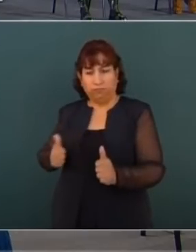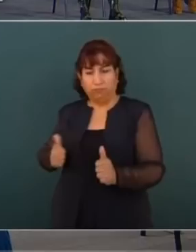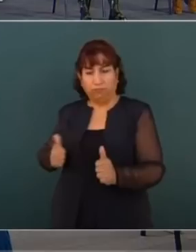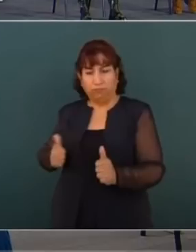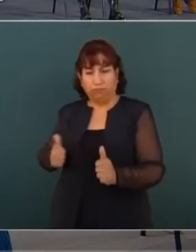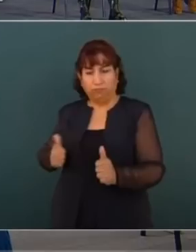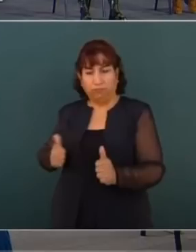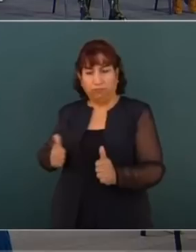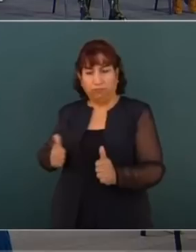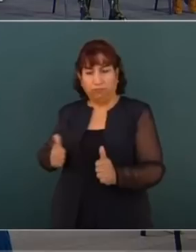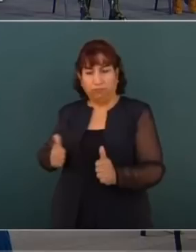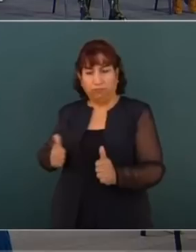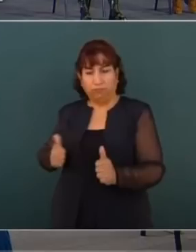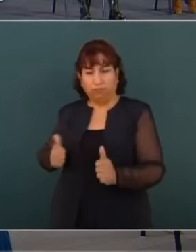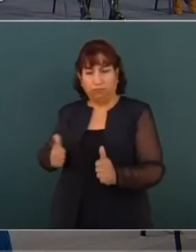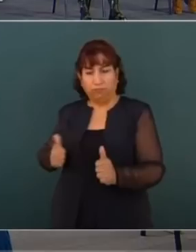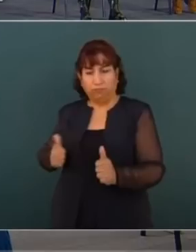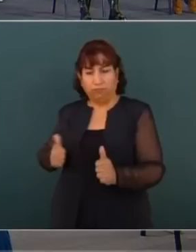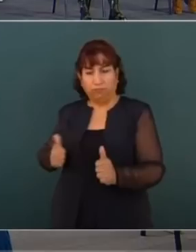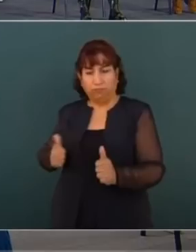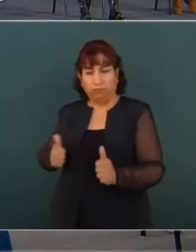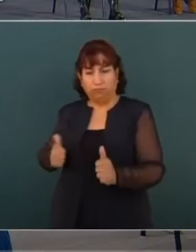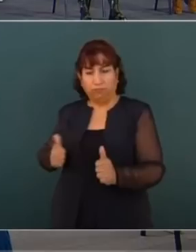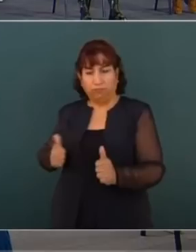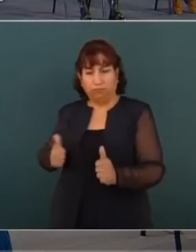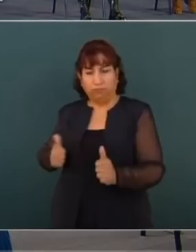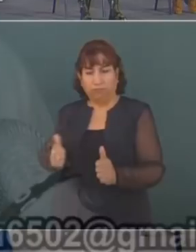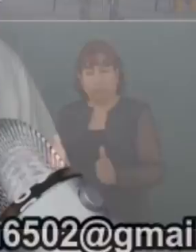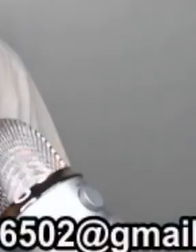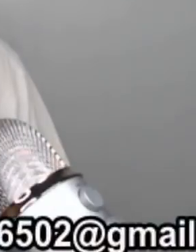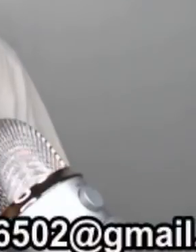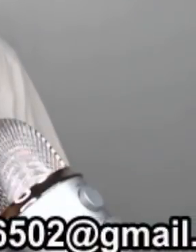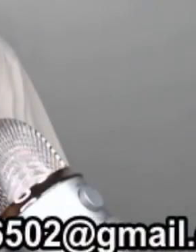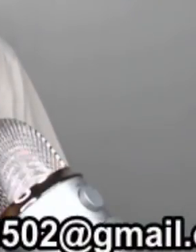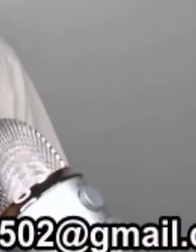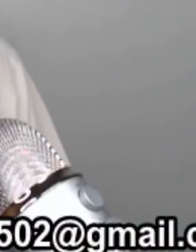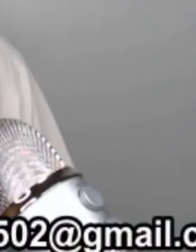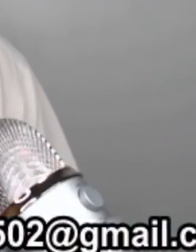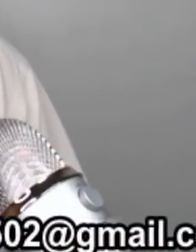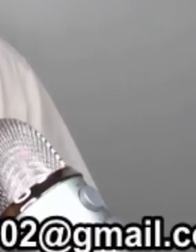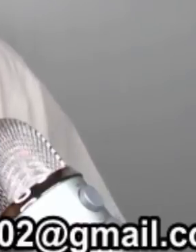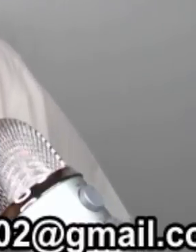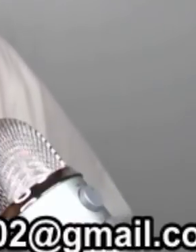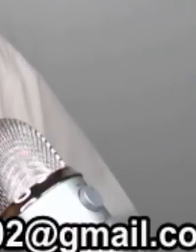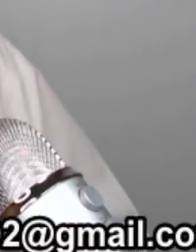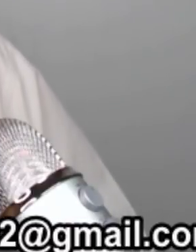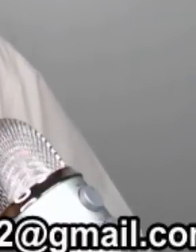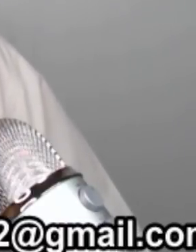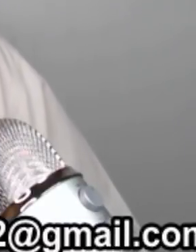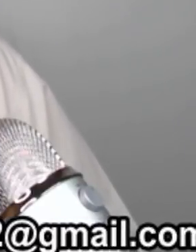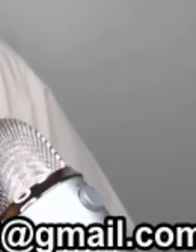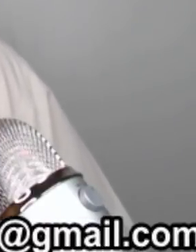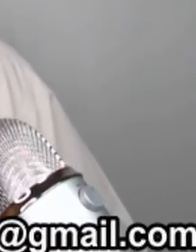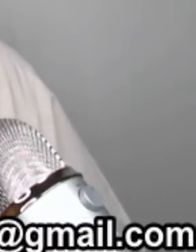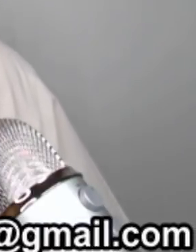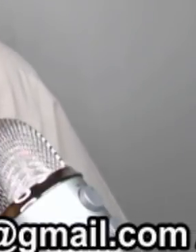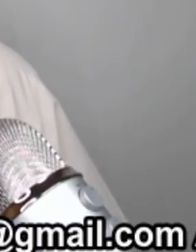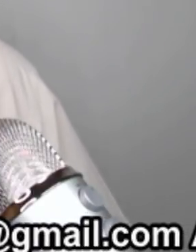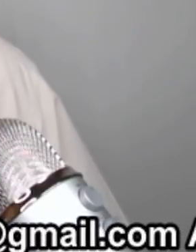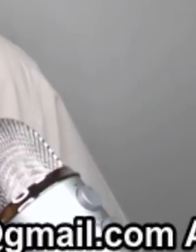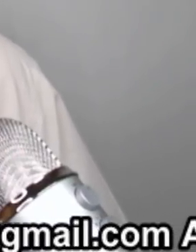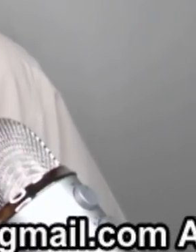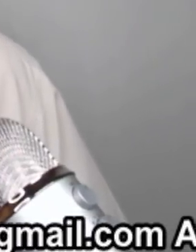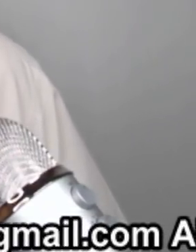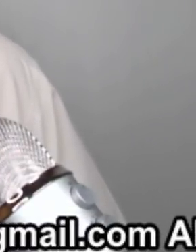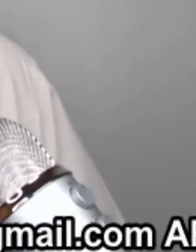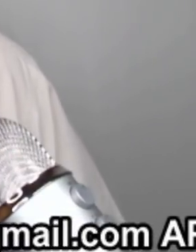esas las declaraciones. Bueno, porque ahí se sueltan los nombres, ¿eh? Ahí habla de Peña Nieto, ahí habla de Calderón y habla